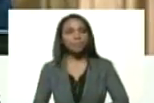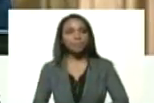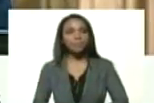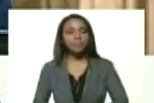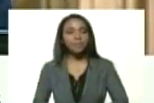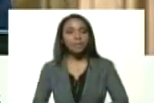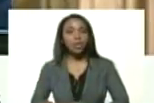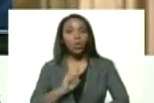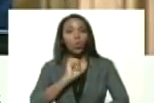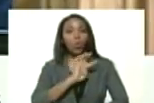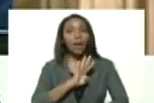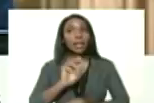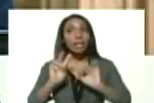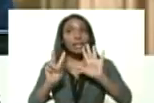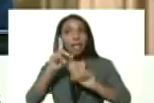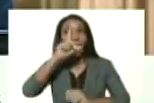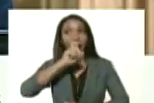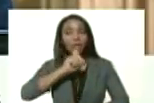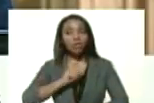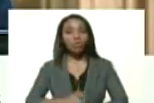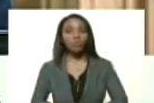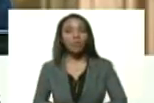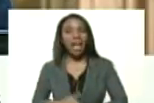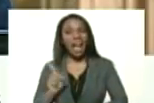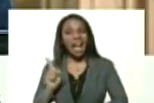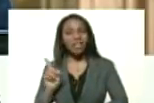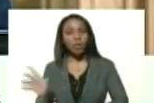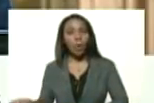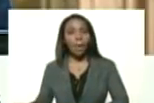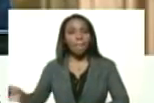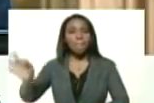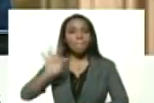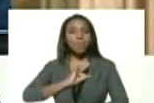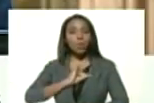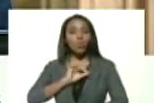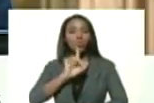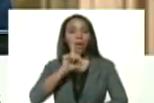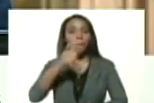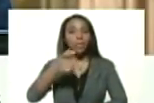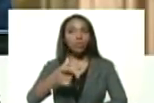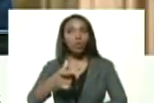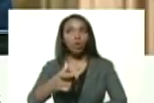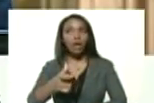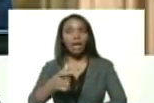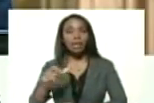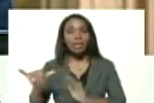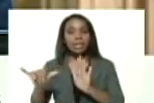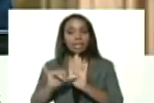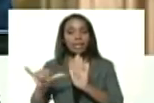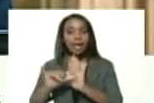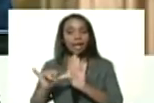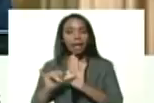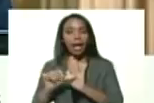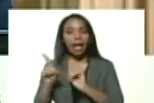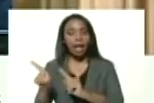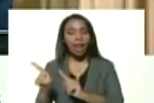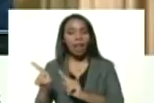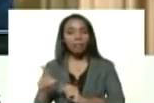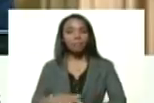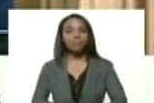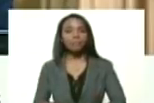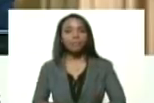47 años fue infectado por una persona cercana a él